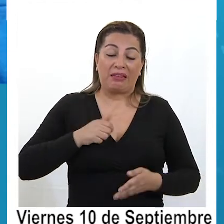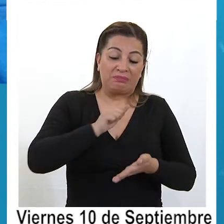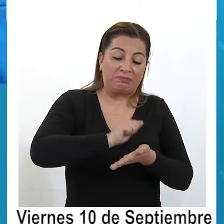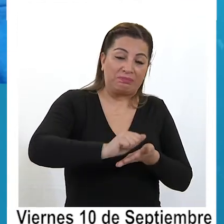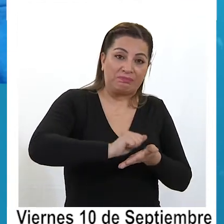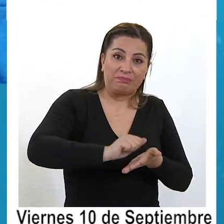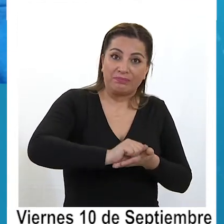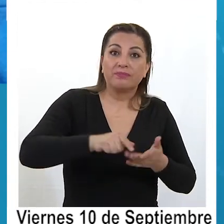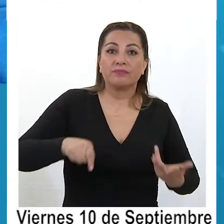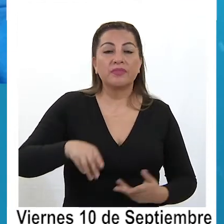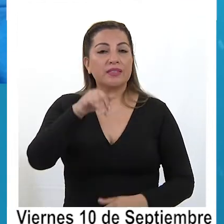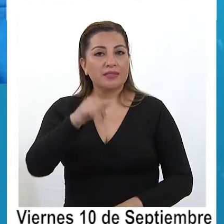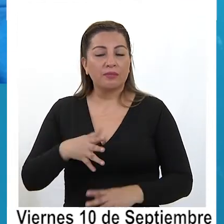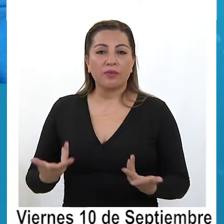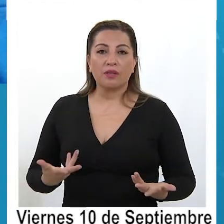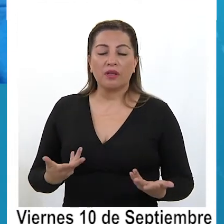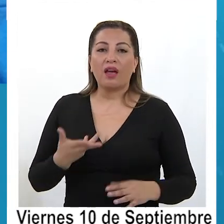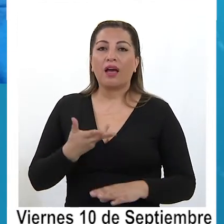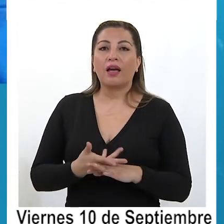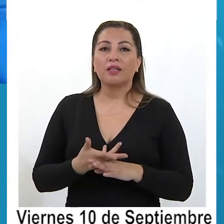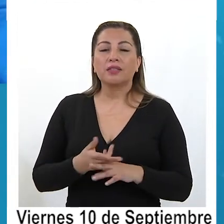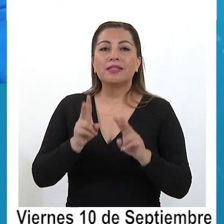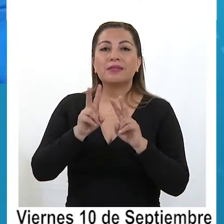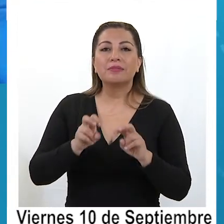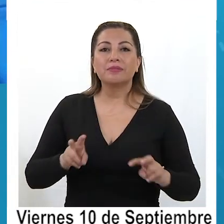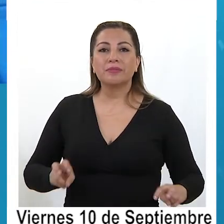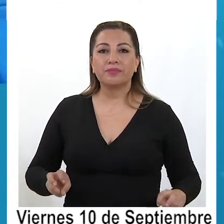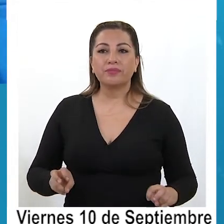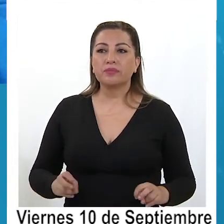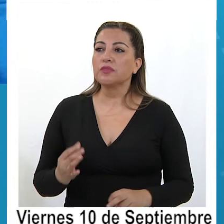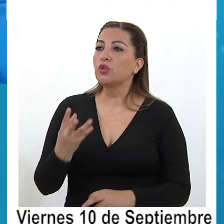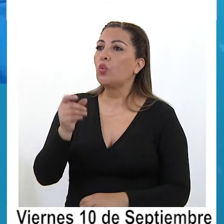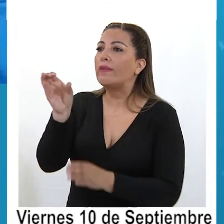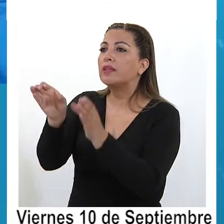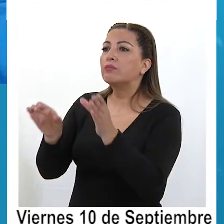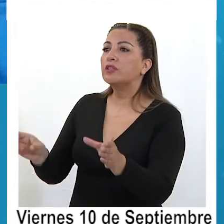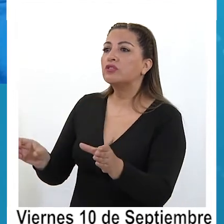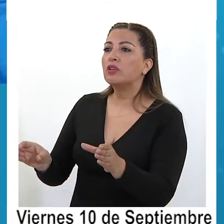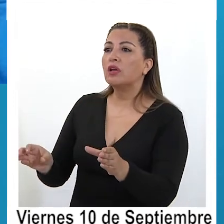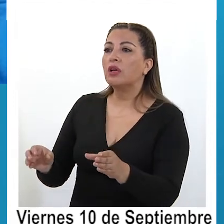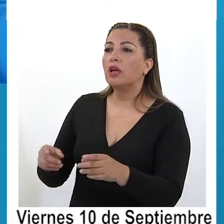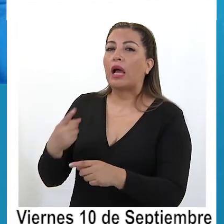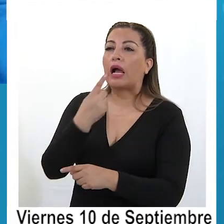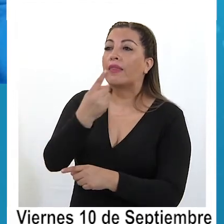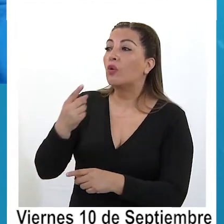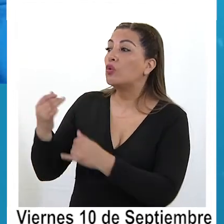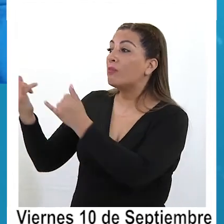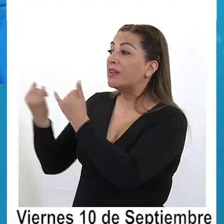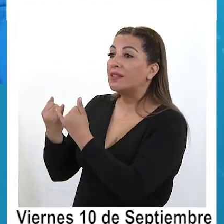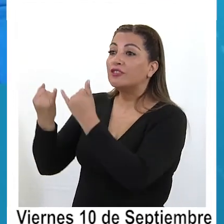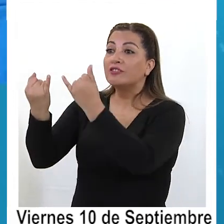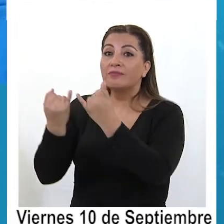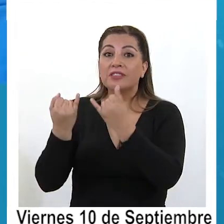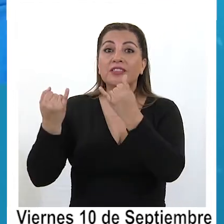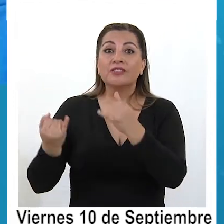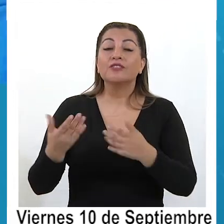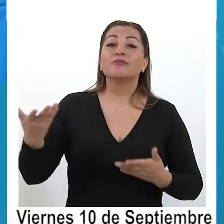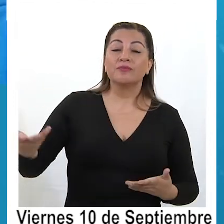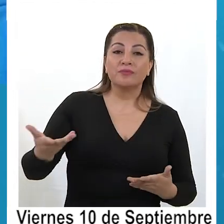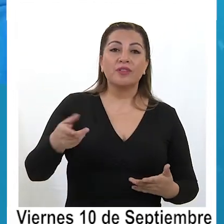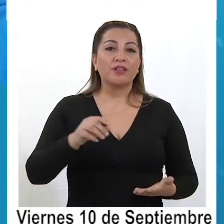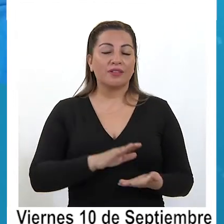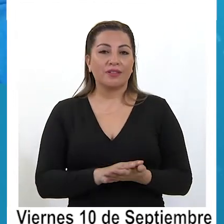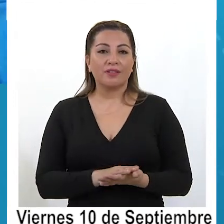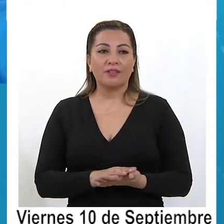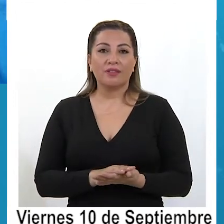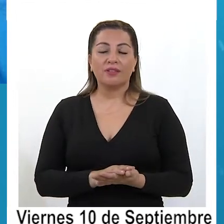eso, hemos utilizado la investigación desde el punto de vista cuantitativo, con información adicional, con la OIM o con otros elementos que